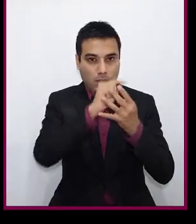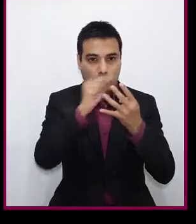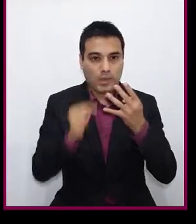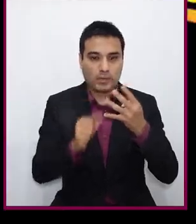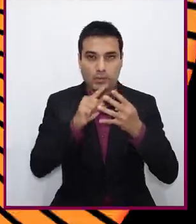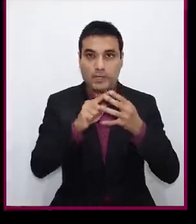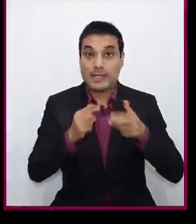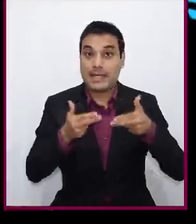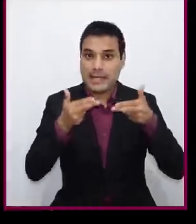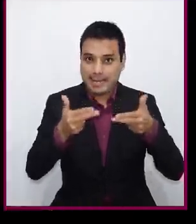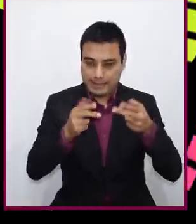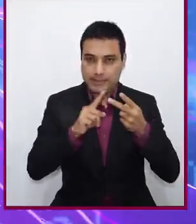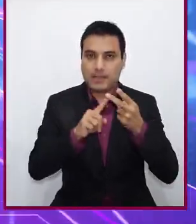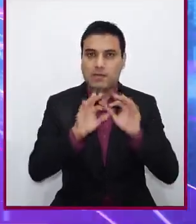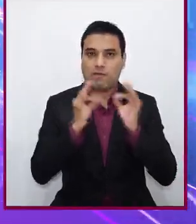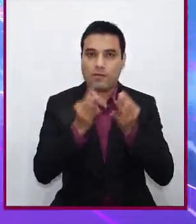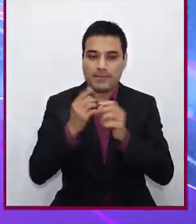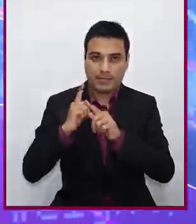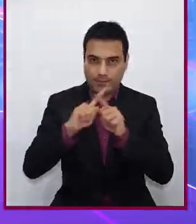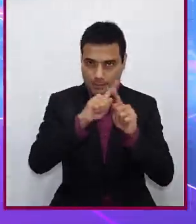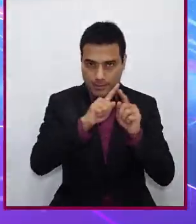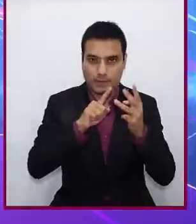pepino las